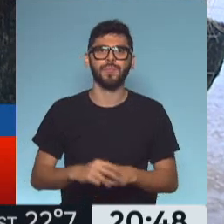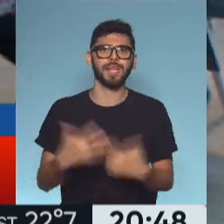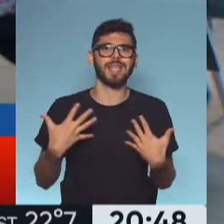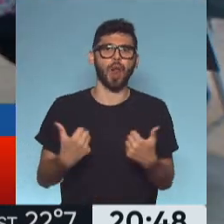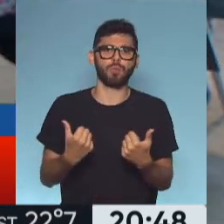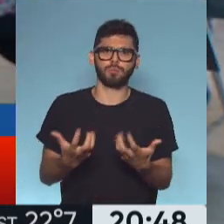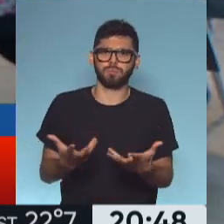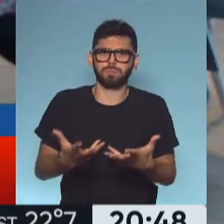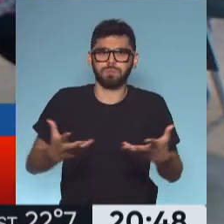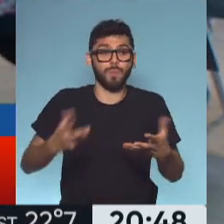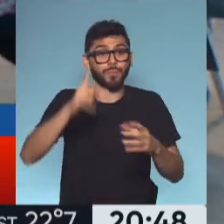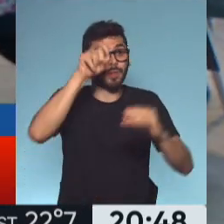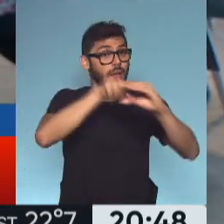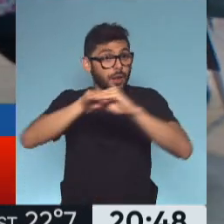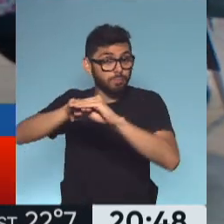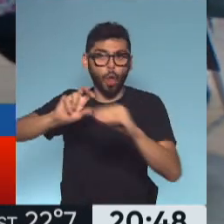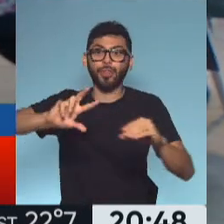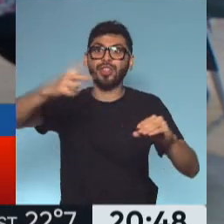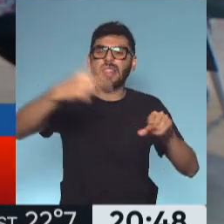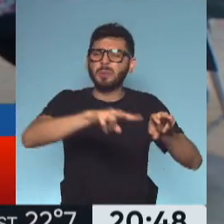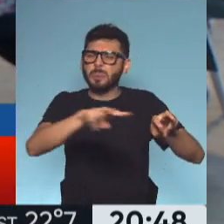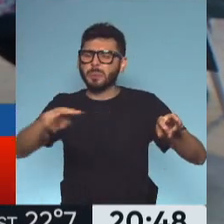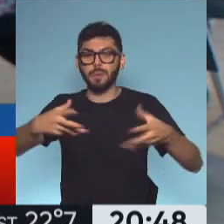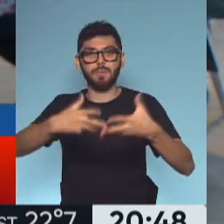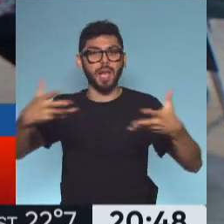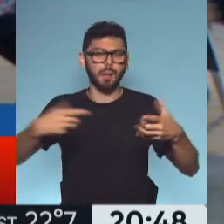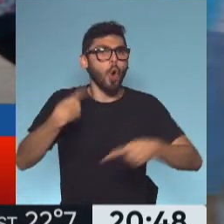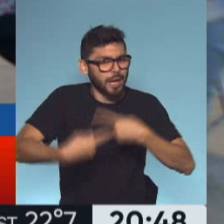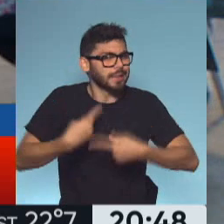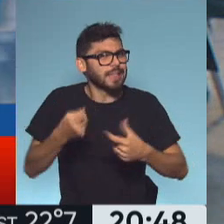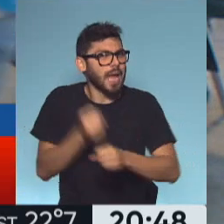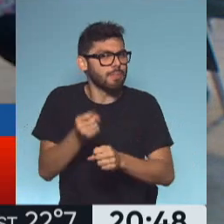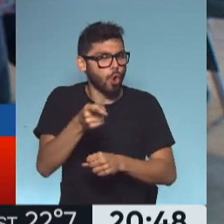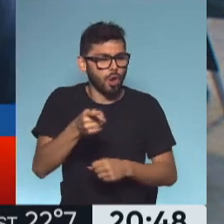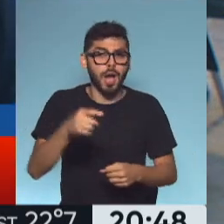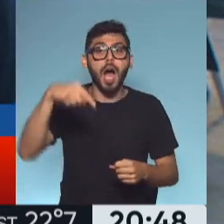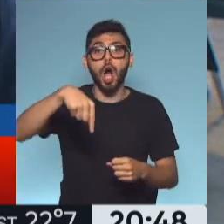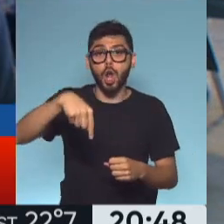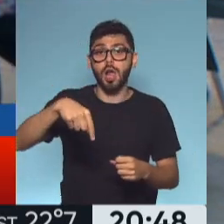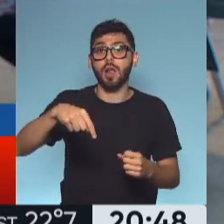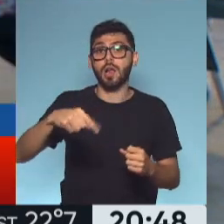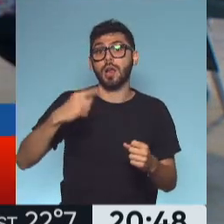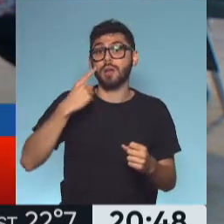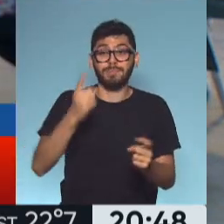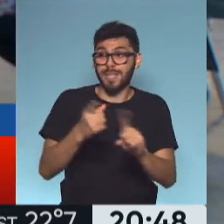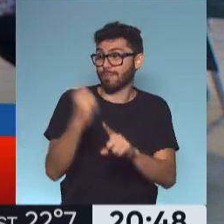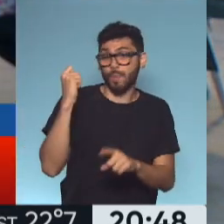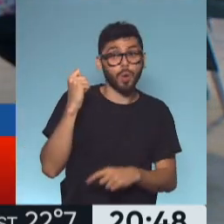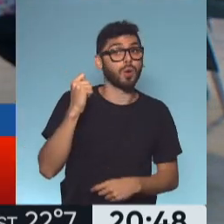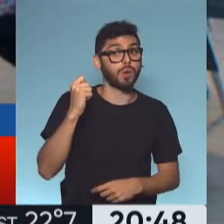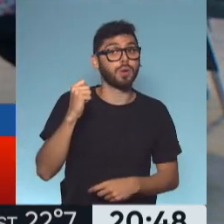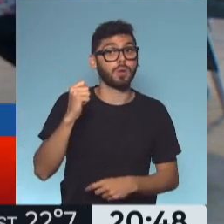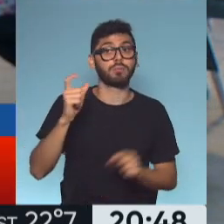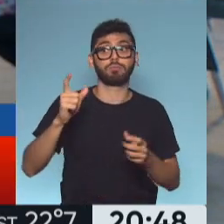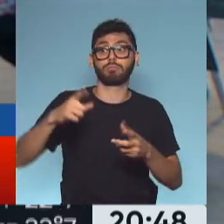salud, se han multiplicado por 3 las camas de terapia intensiva, seguimos avanzando en ese sentido. Bueno, ahora estamos llevando, como se puede observar aquí